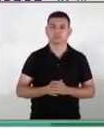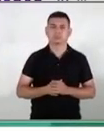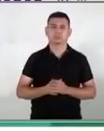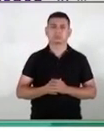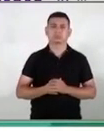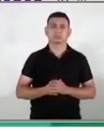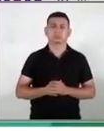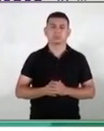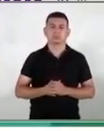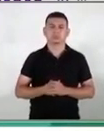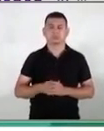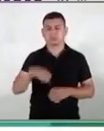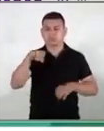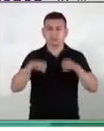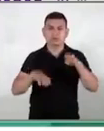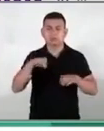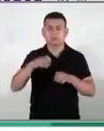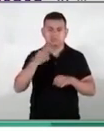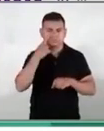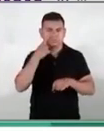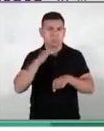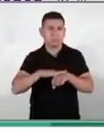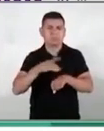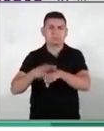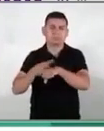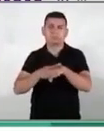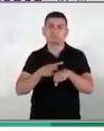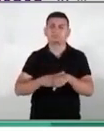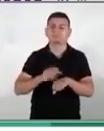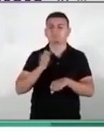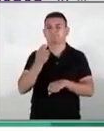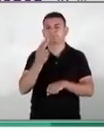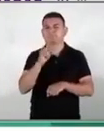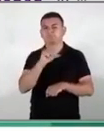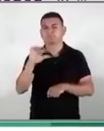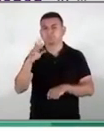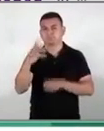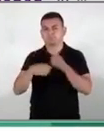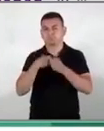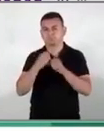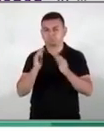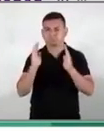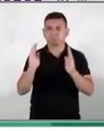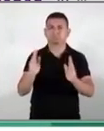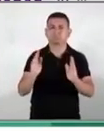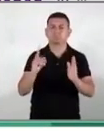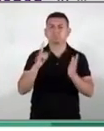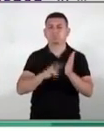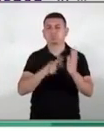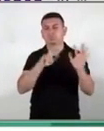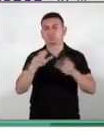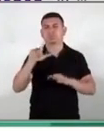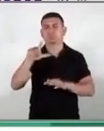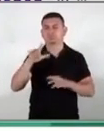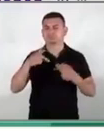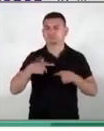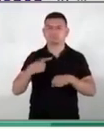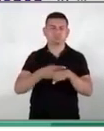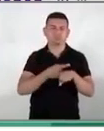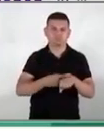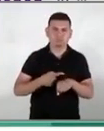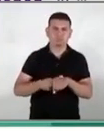el grupo de edad más afectado es el de 25 a 44 años con 1.817